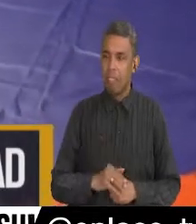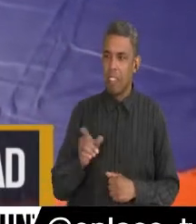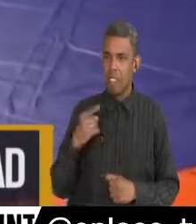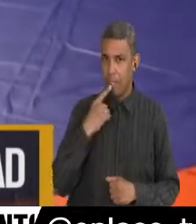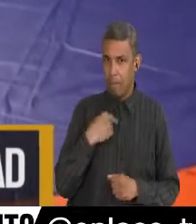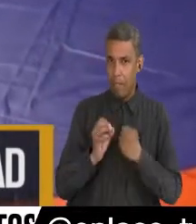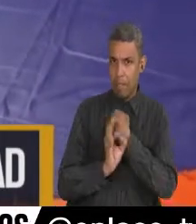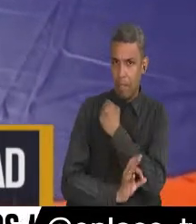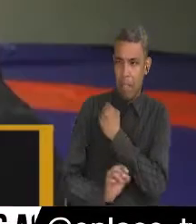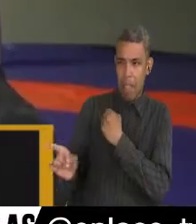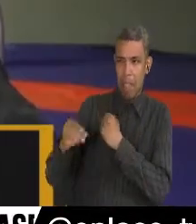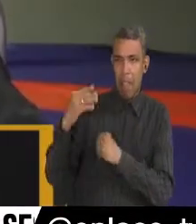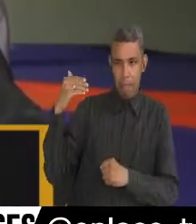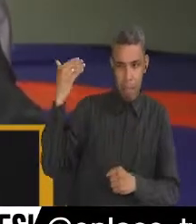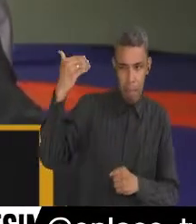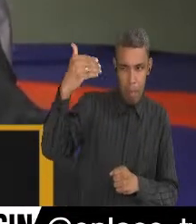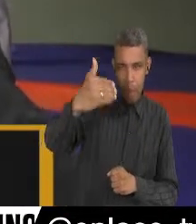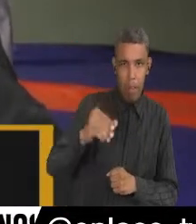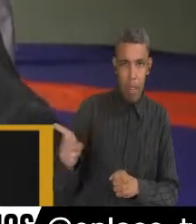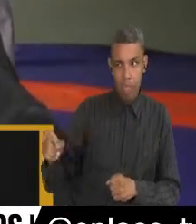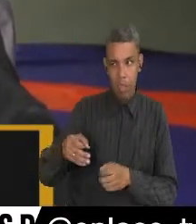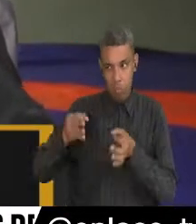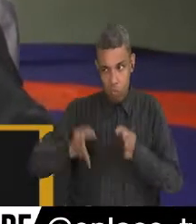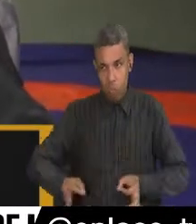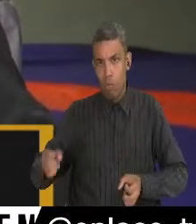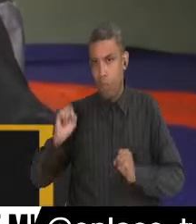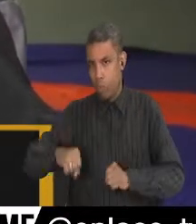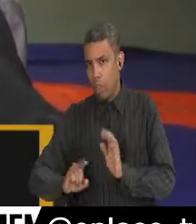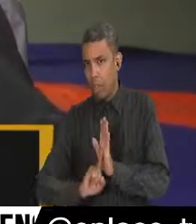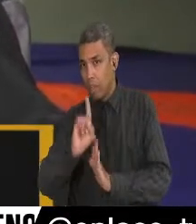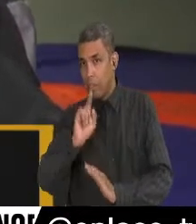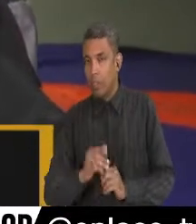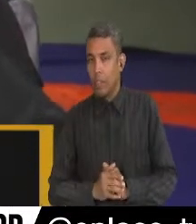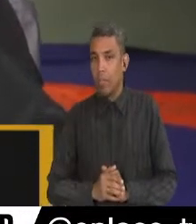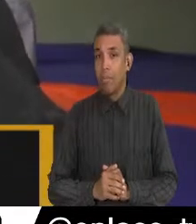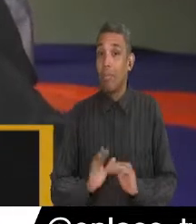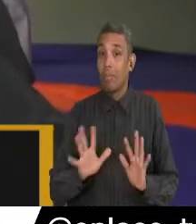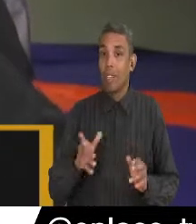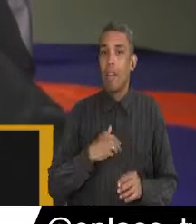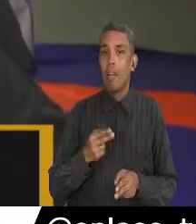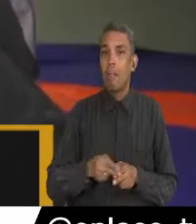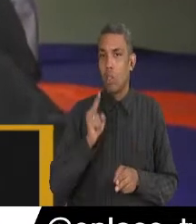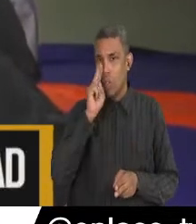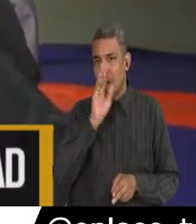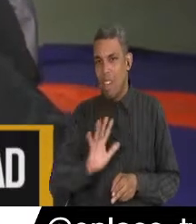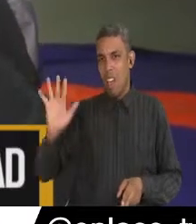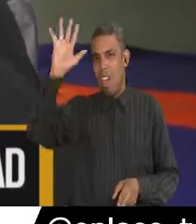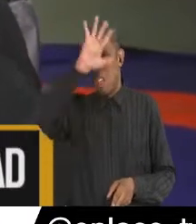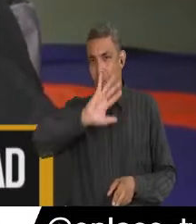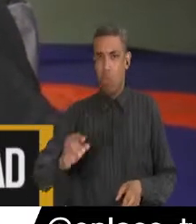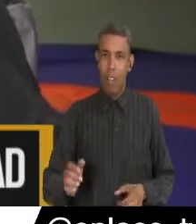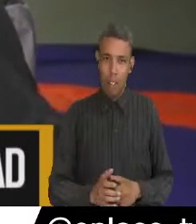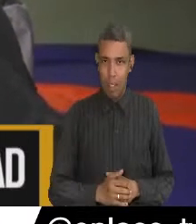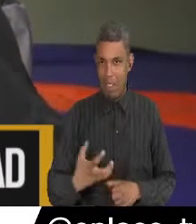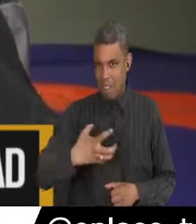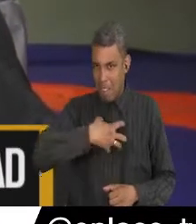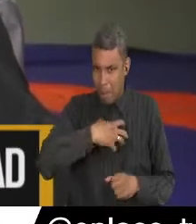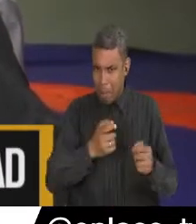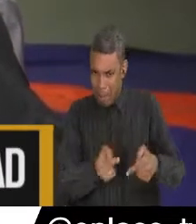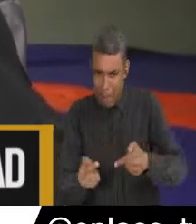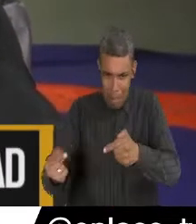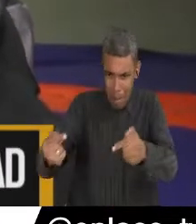disciplina. Ahora viene el Campeonato Nacional Cadete, donde tenemos 8 atletas también de aquí de Barranca, y con esperanza de que se